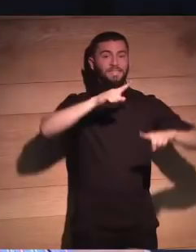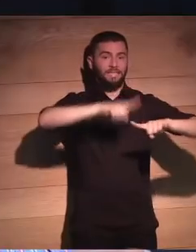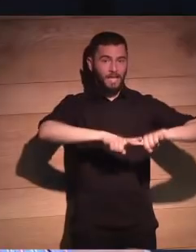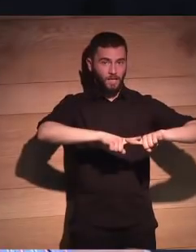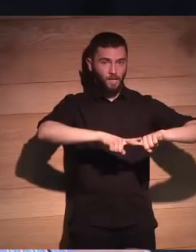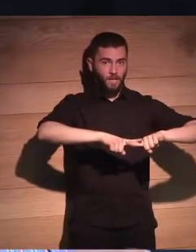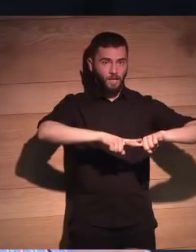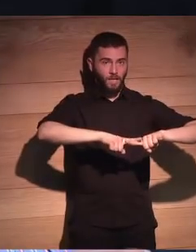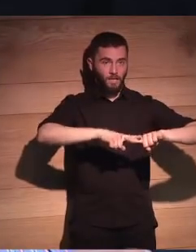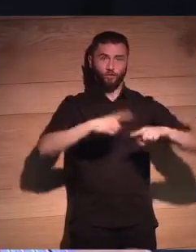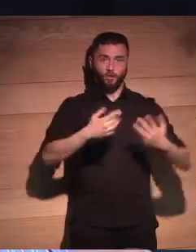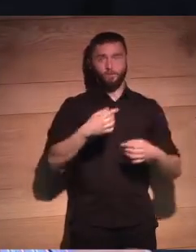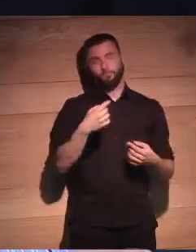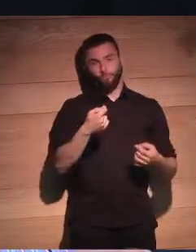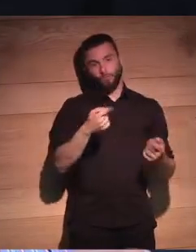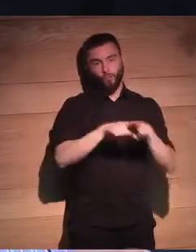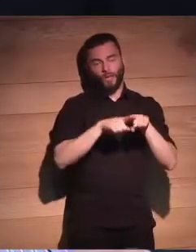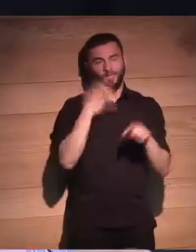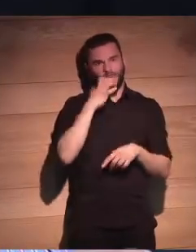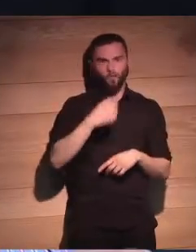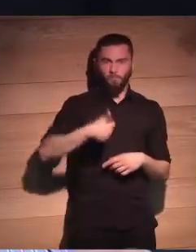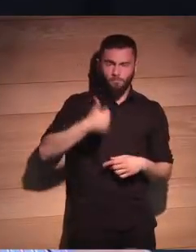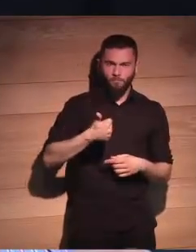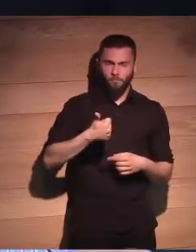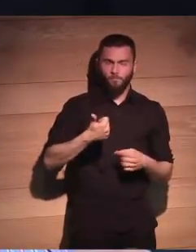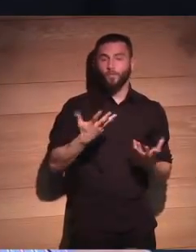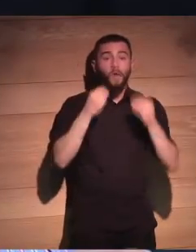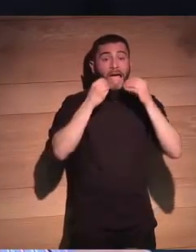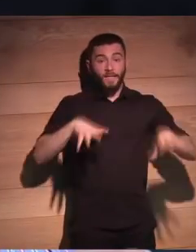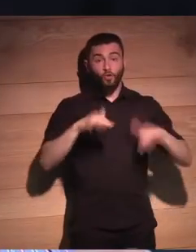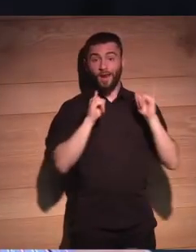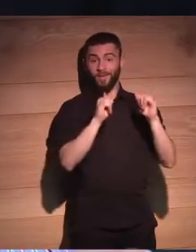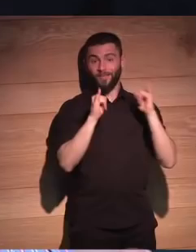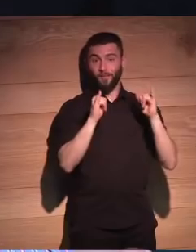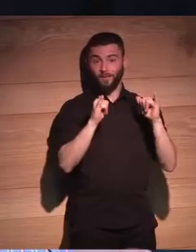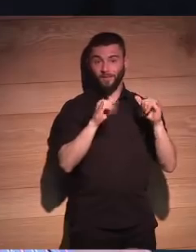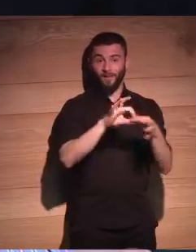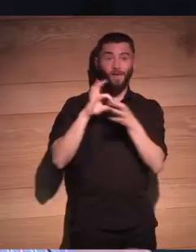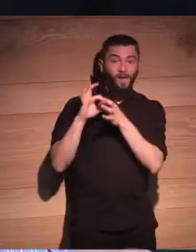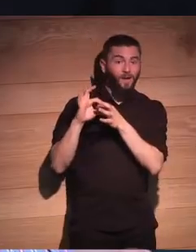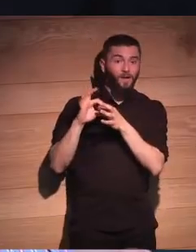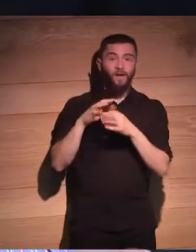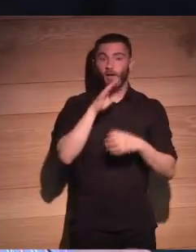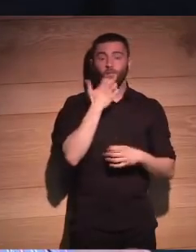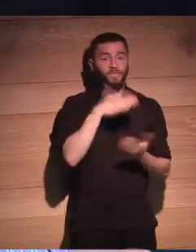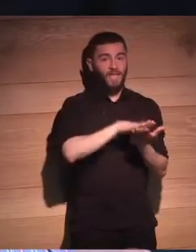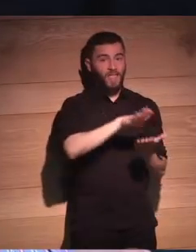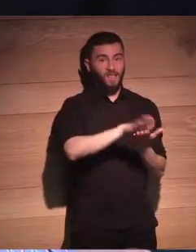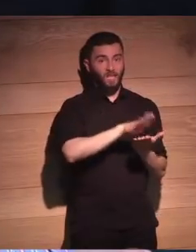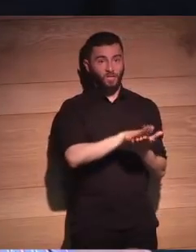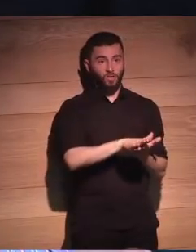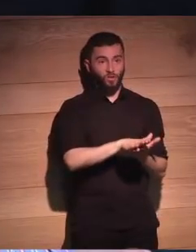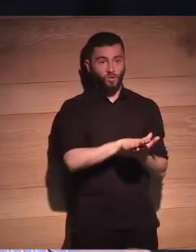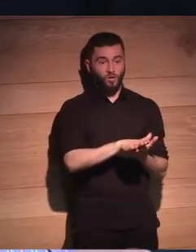todavía es más raro, y yo creo que hay una historia divertida acerca de ello, porque claro, el editor cuando básicamente es un